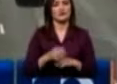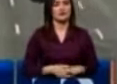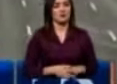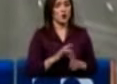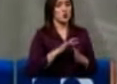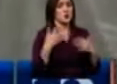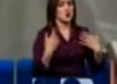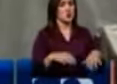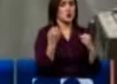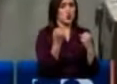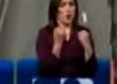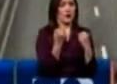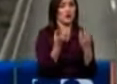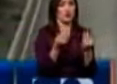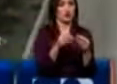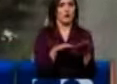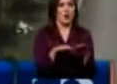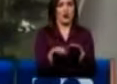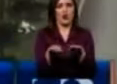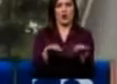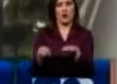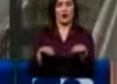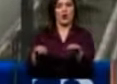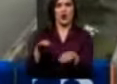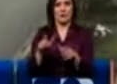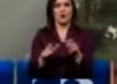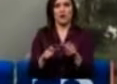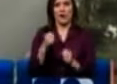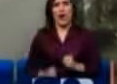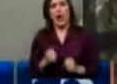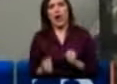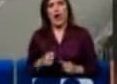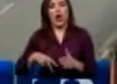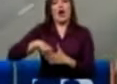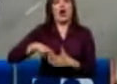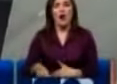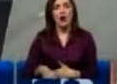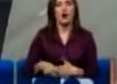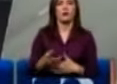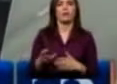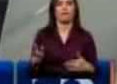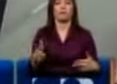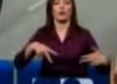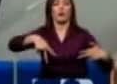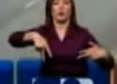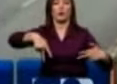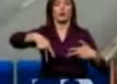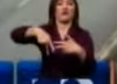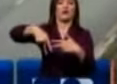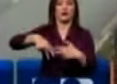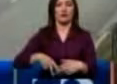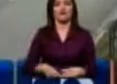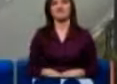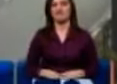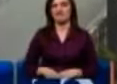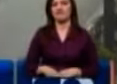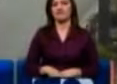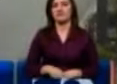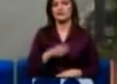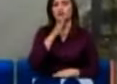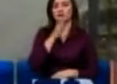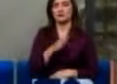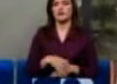El riesgo es altísimo porque son muchos carriles y muchas veces las personas no avanzan a cruzar y se producen muchos accidentes. Nosotros hemos sacado ya algunos reportajes sobre